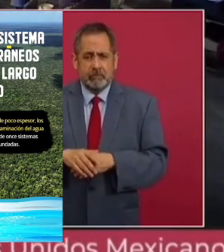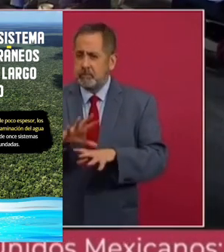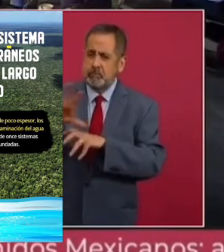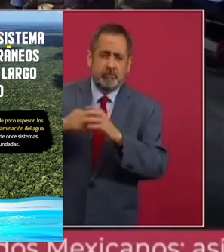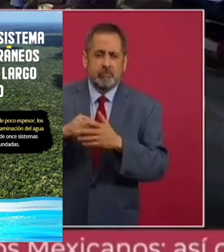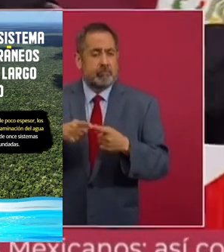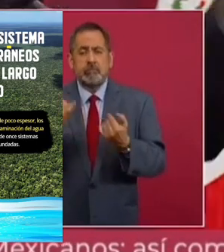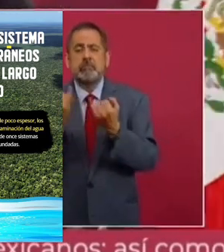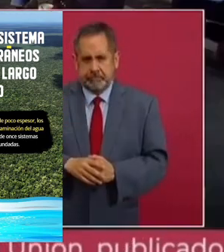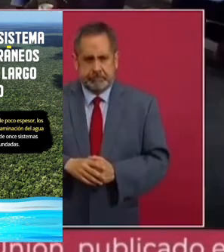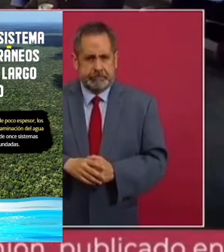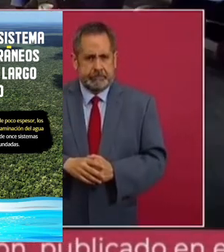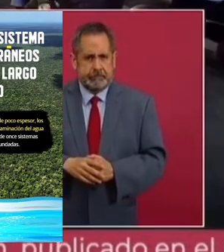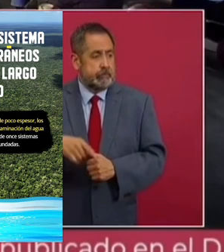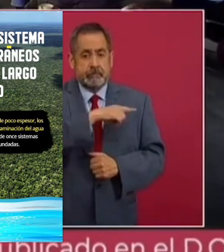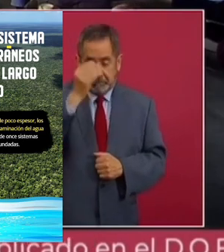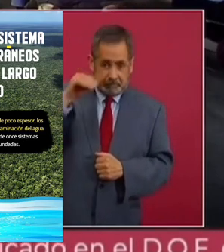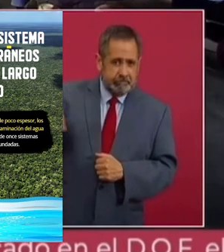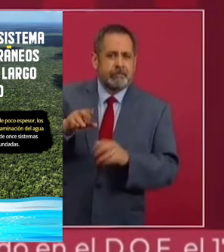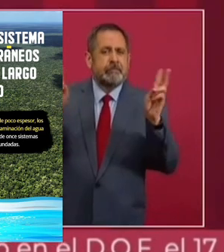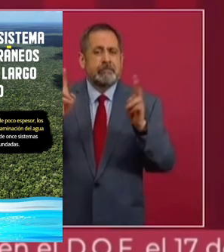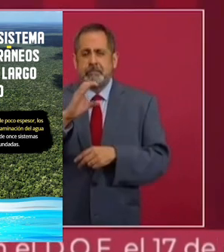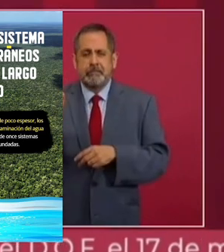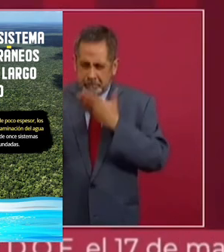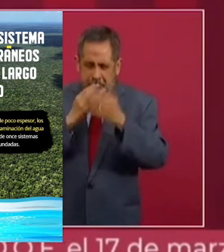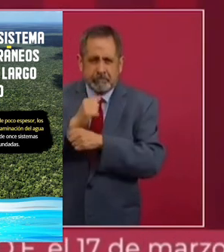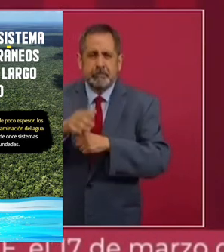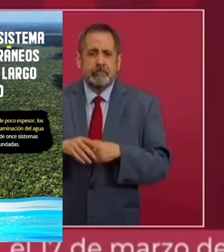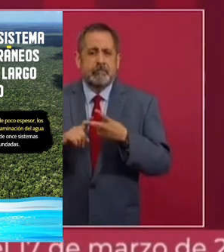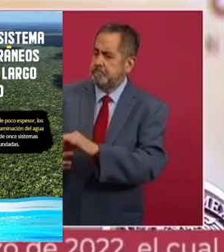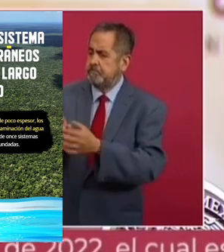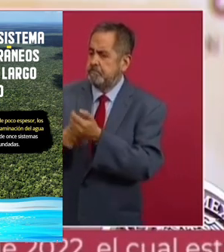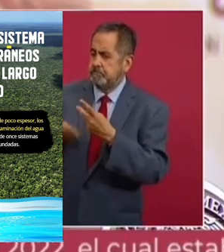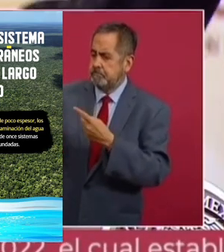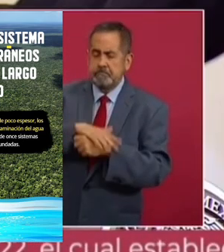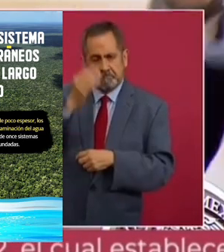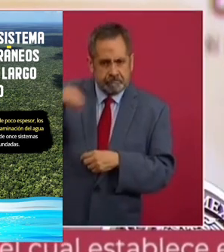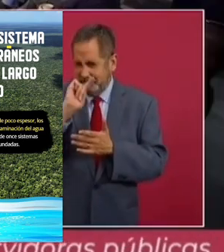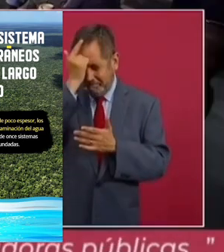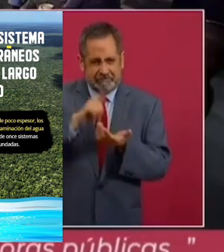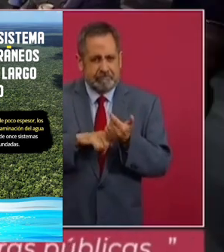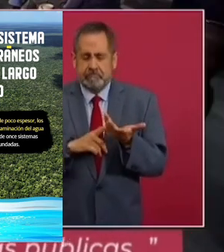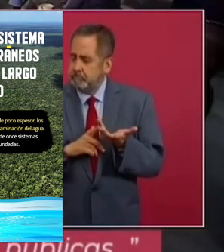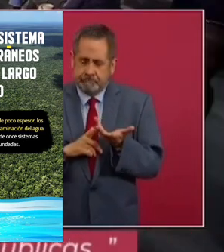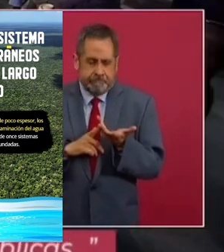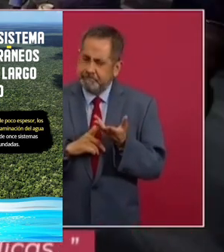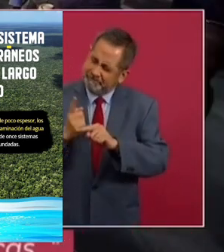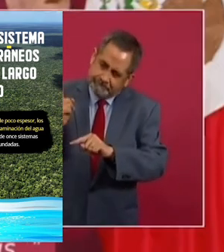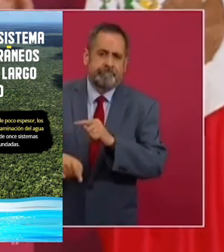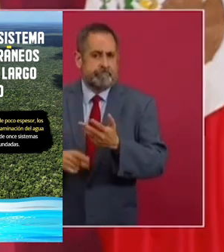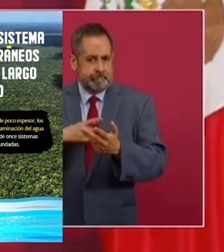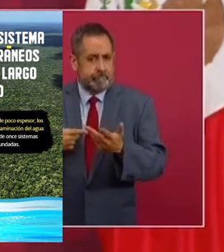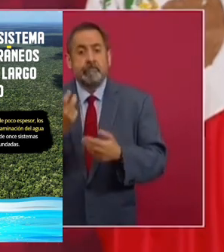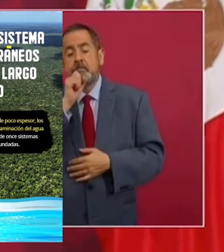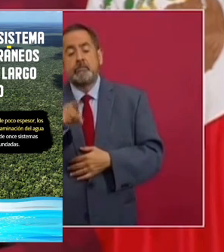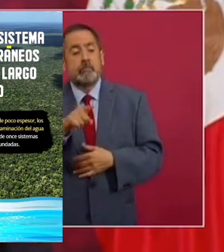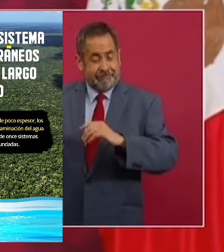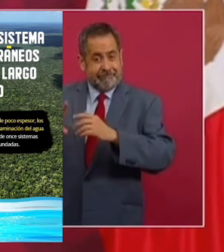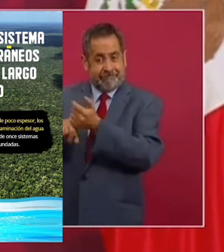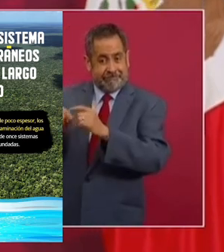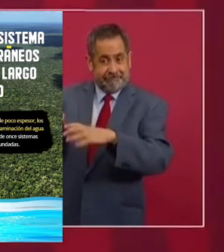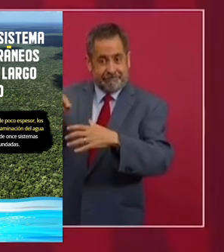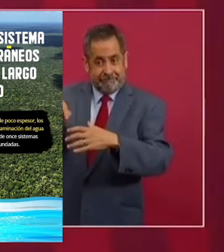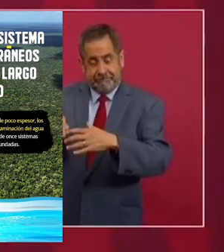todo, las universidades públicas. Se olvidaron las ciencias sociales. Se hizo un lado el humanismo, el interés público. Entonces, en las mismas